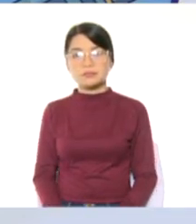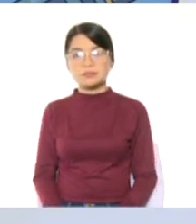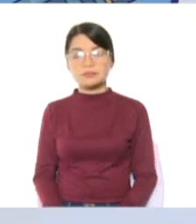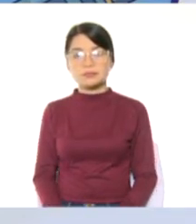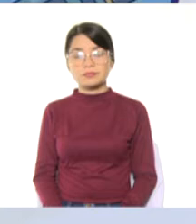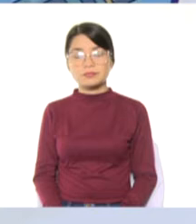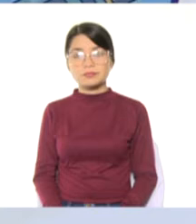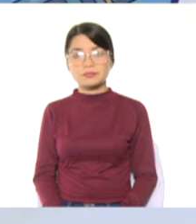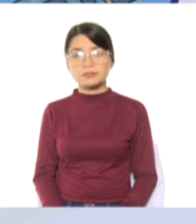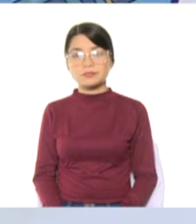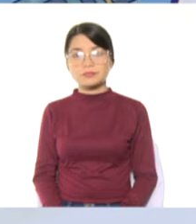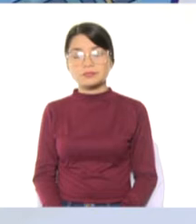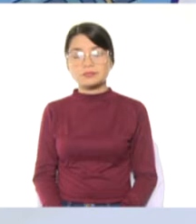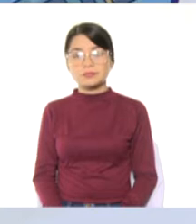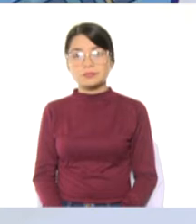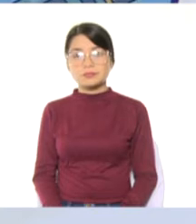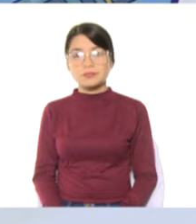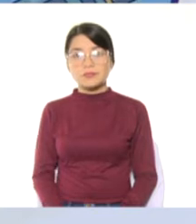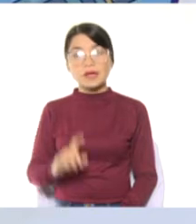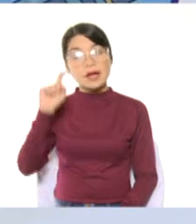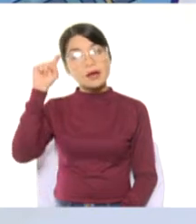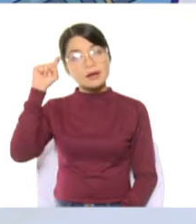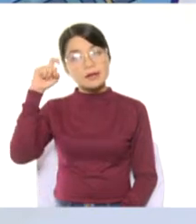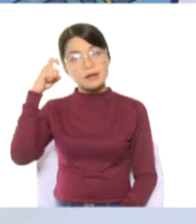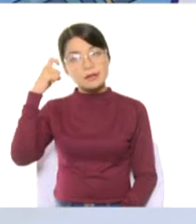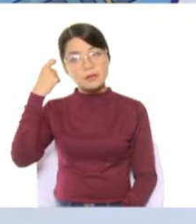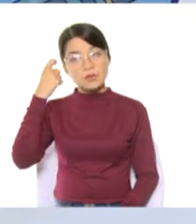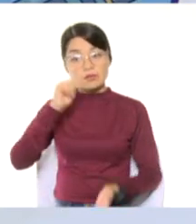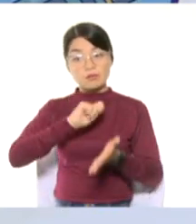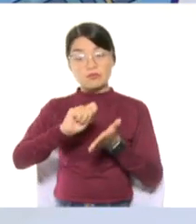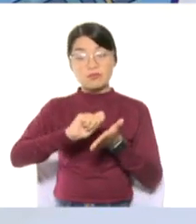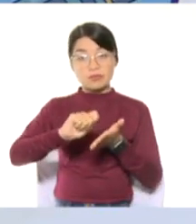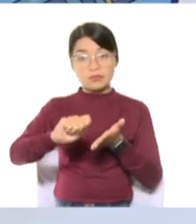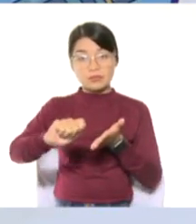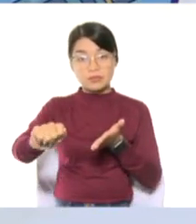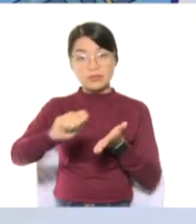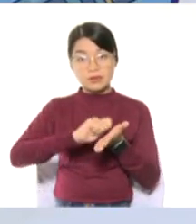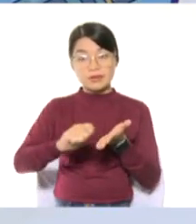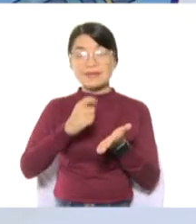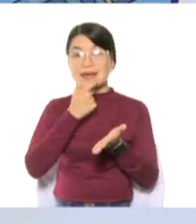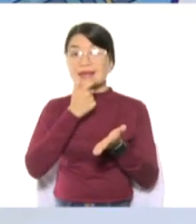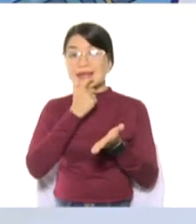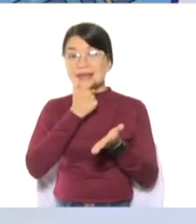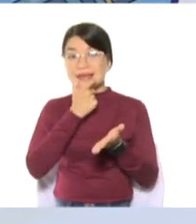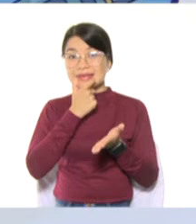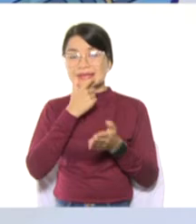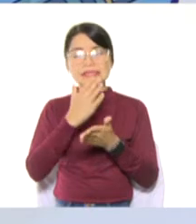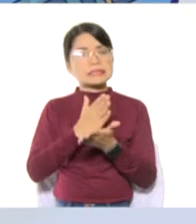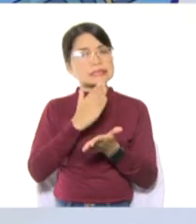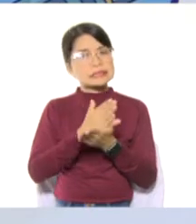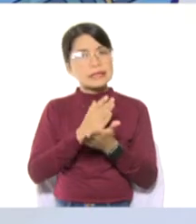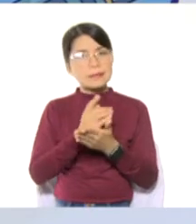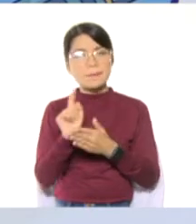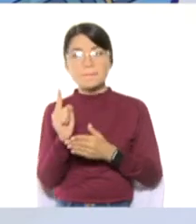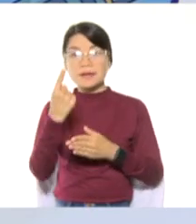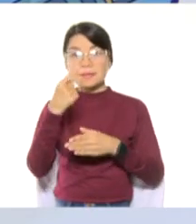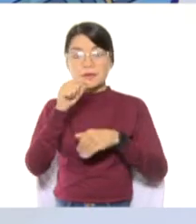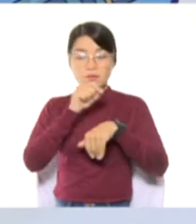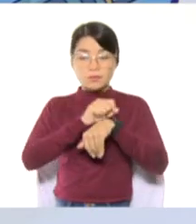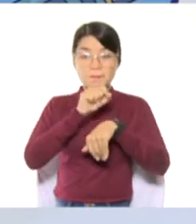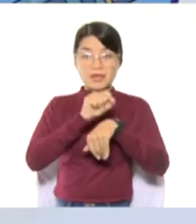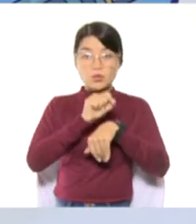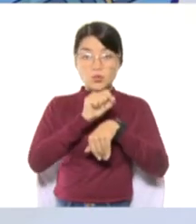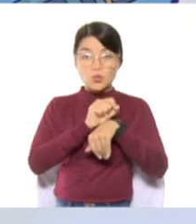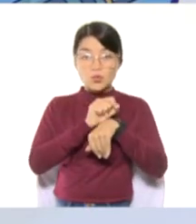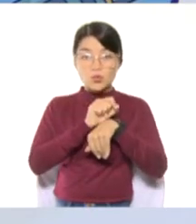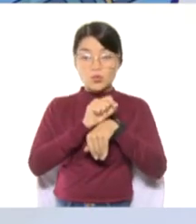y 10 en español. Recuerden, cuando lo redacten y cuando lo digan, siempre va primero los minutos y luego la hora en la